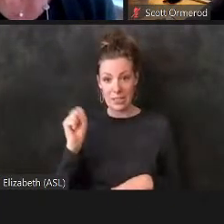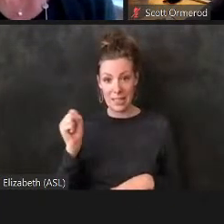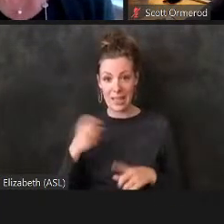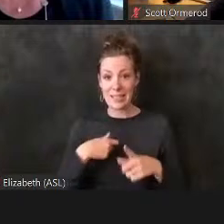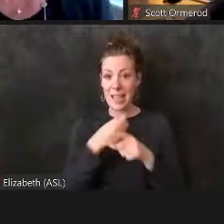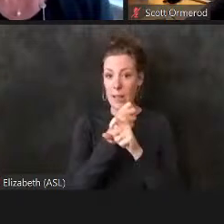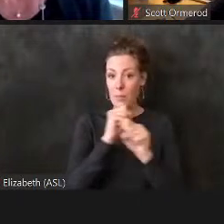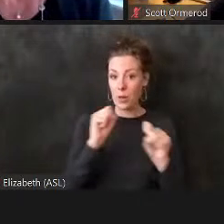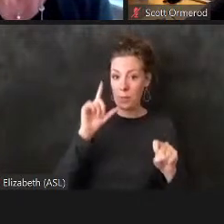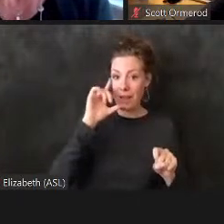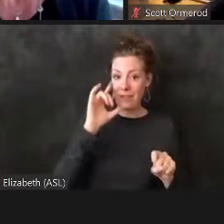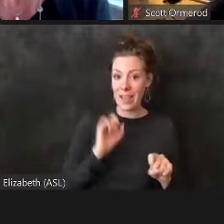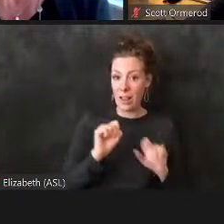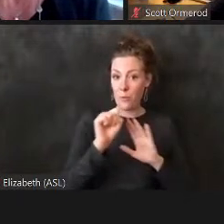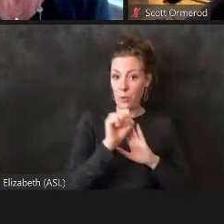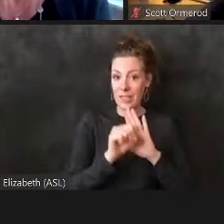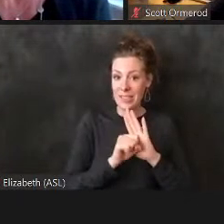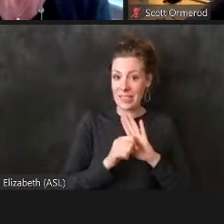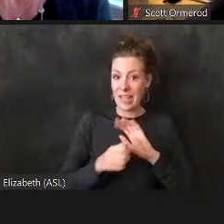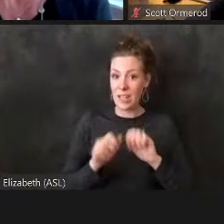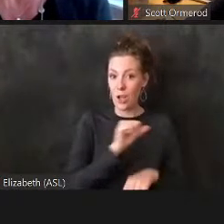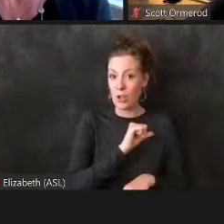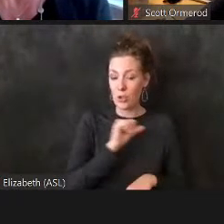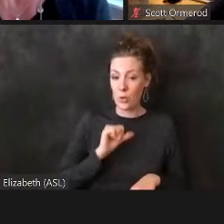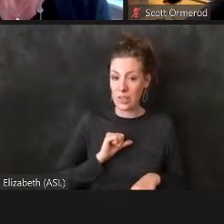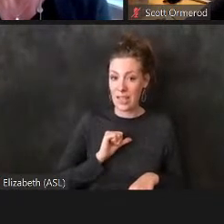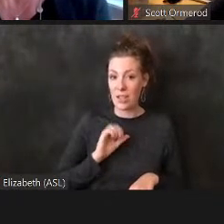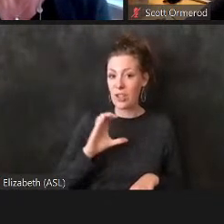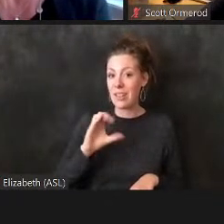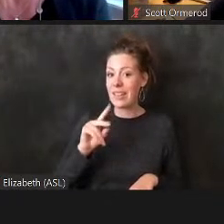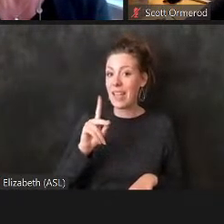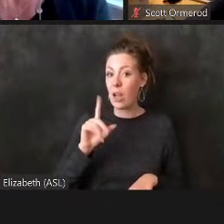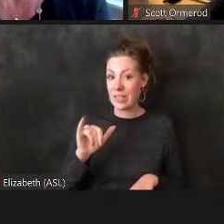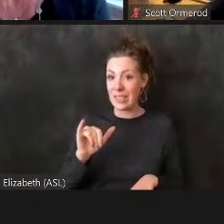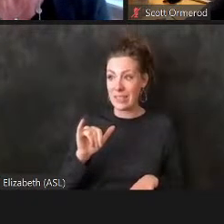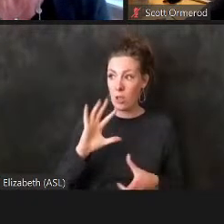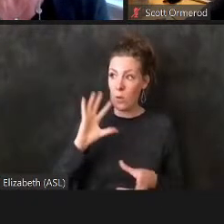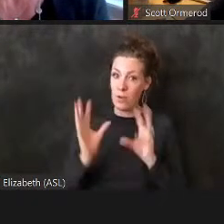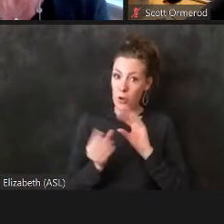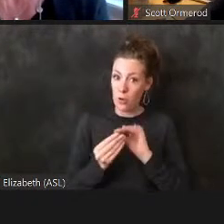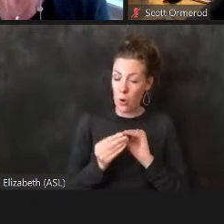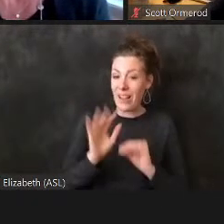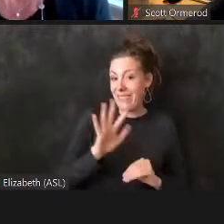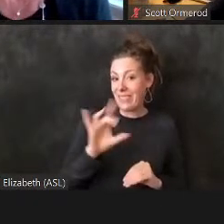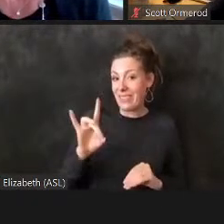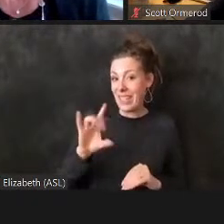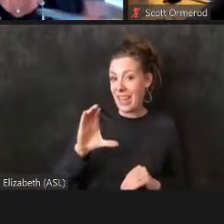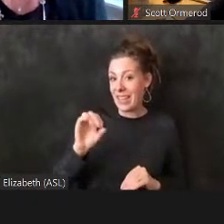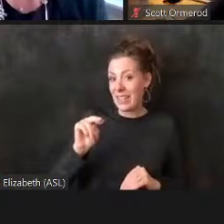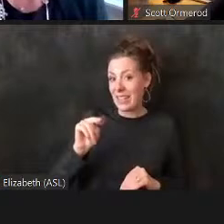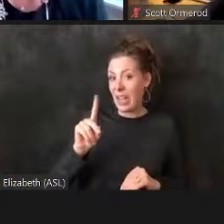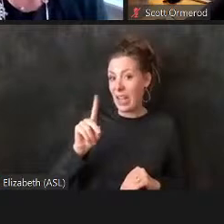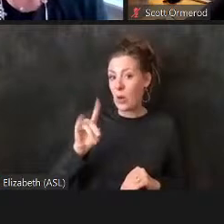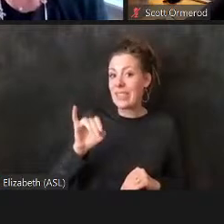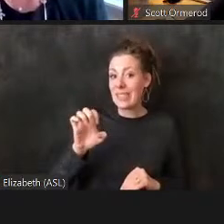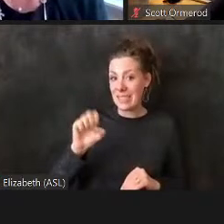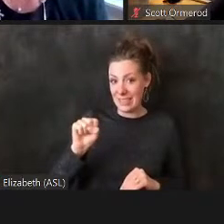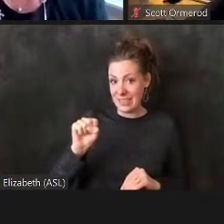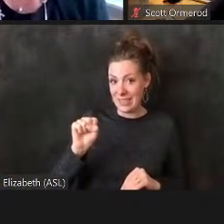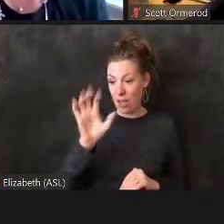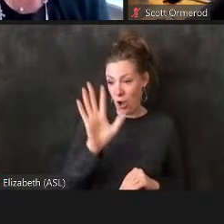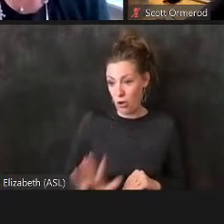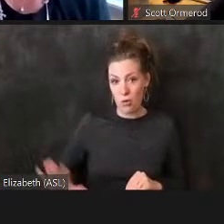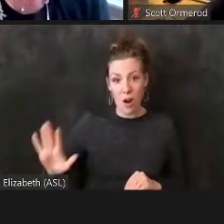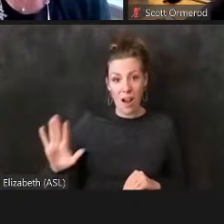Aparte de ser un consejero del estado, hay 58 condados en este